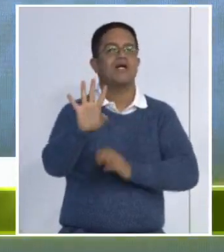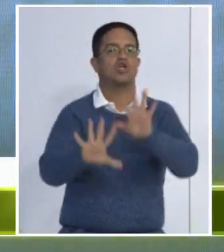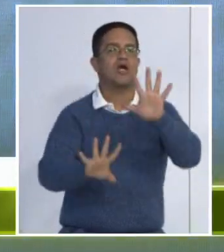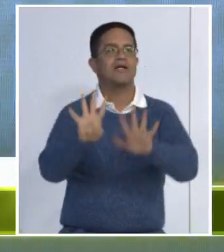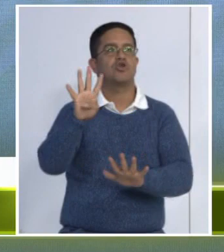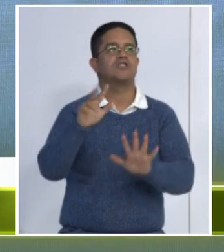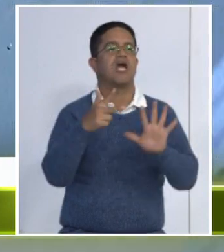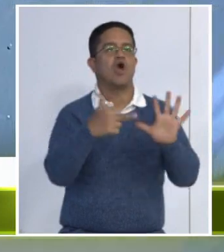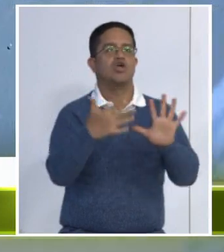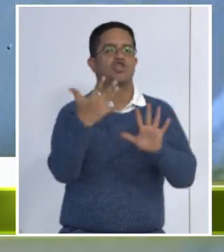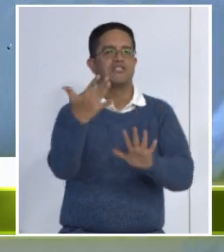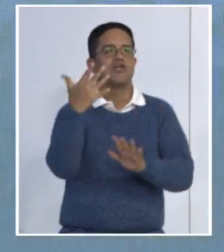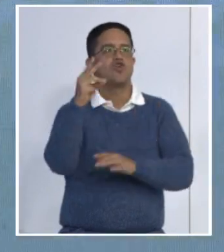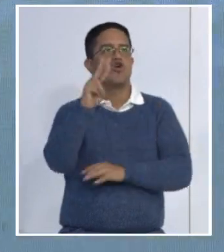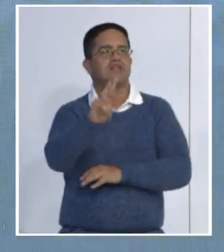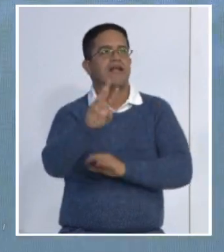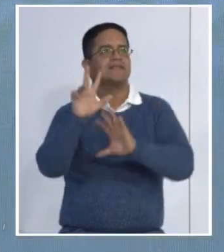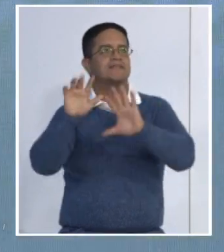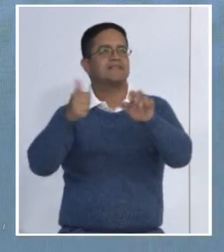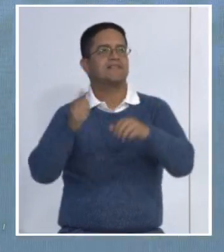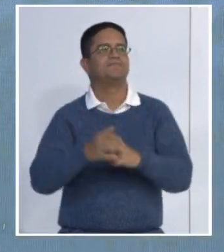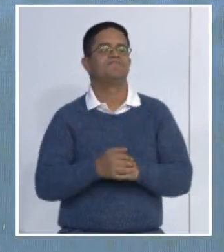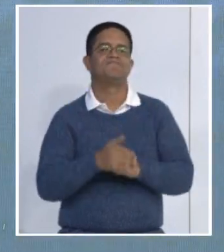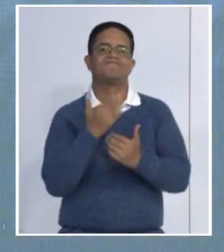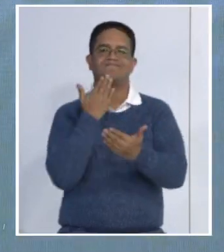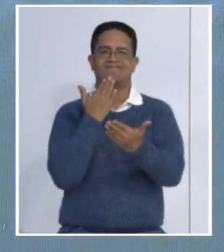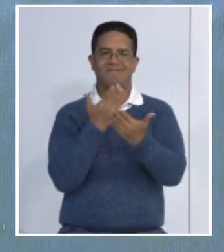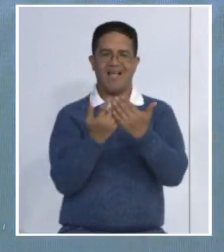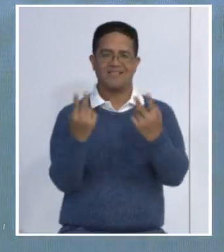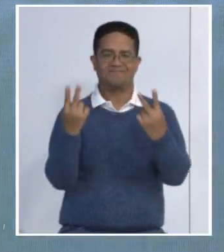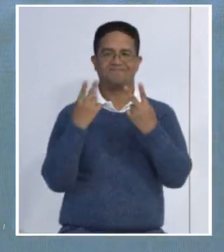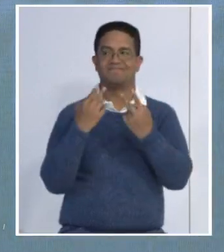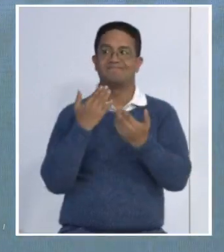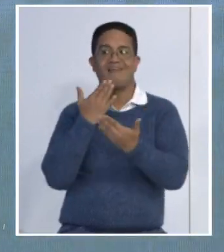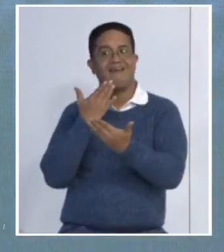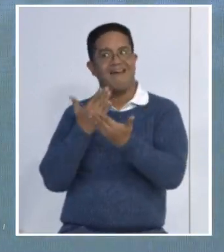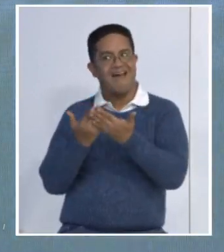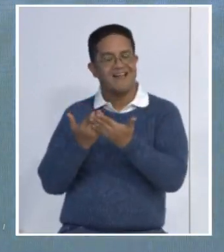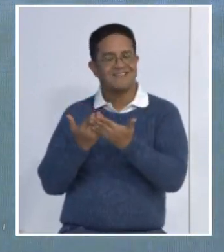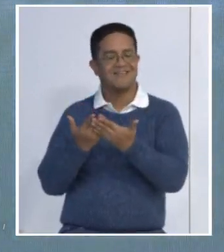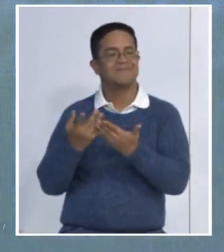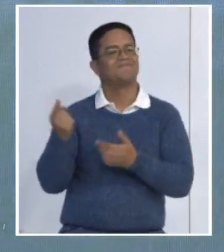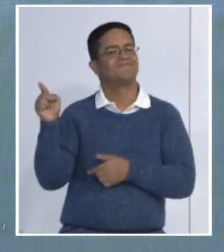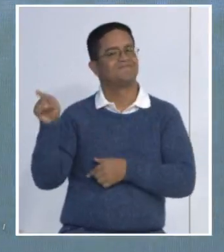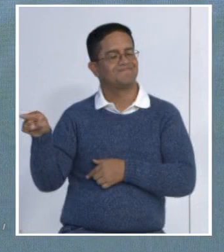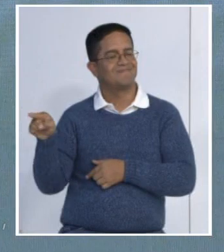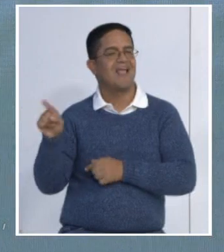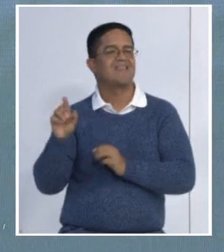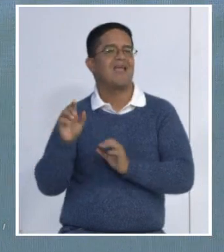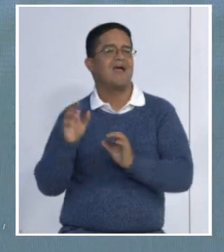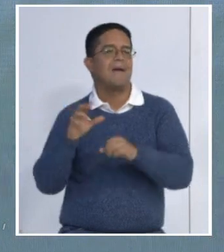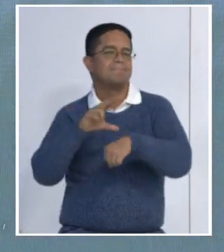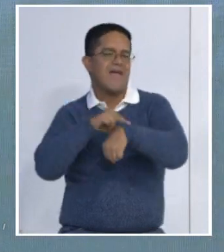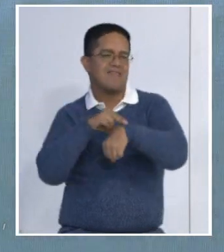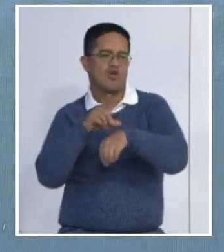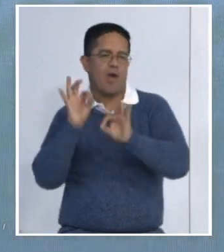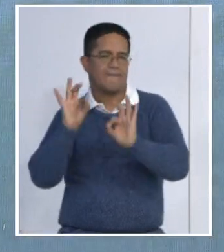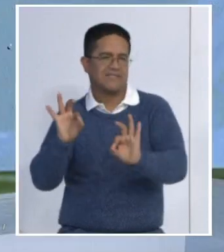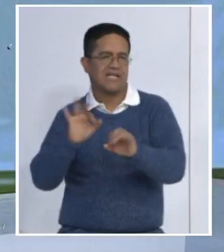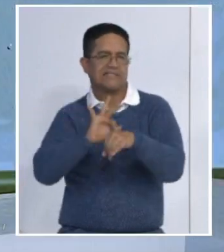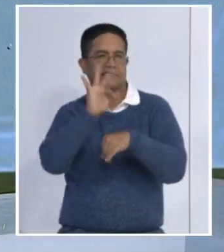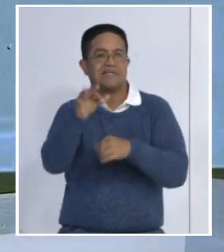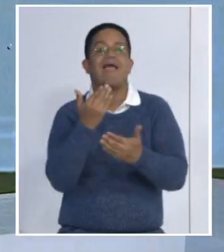0414-8531-320. Gracias por acompañarnos. Gracias a ti, Daniela. La doctora Yoxibel Lima nos estuvo acompañando. Ella es médico infectólogo.